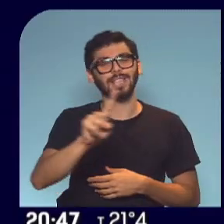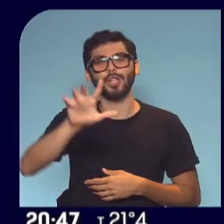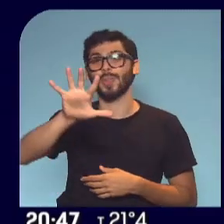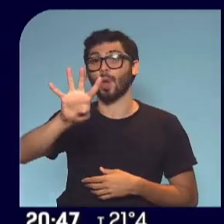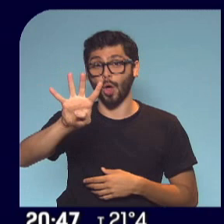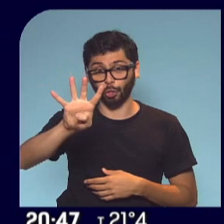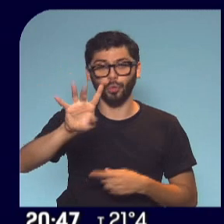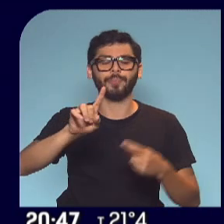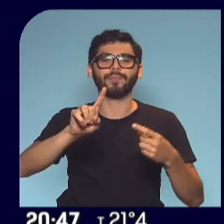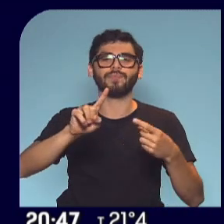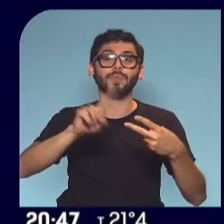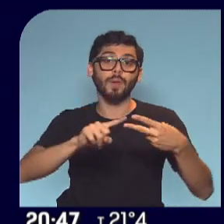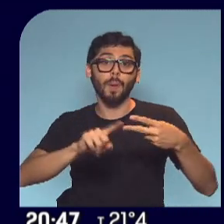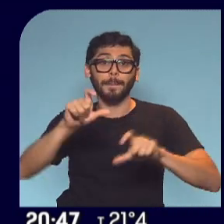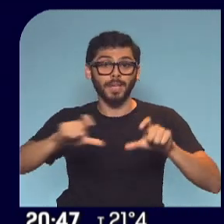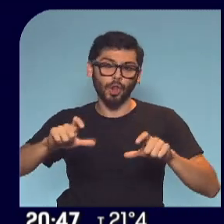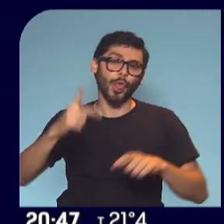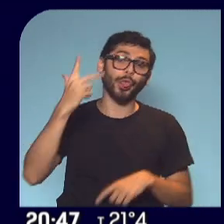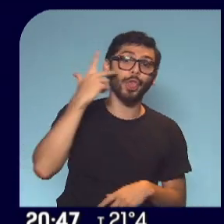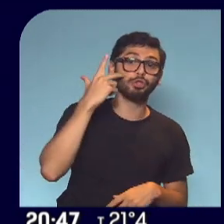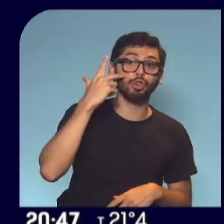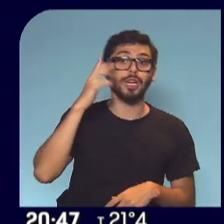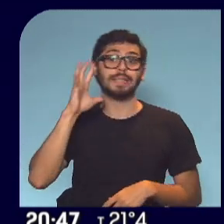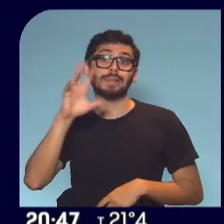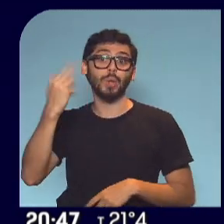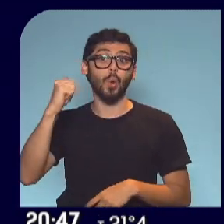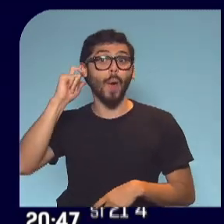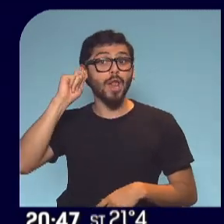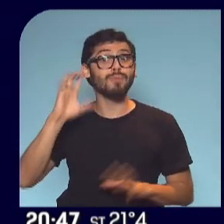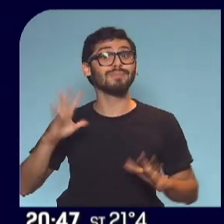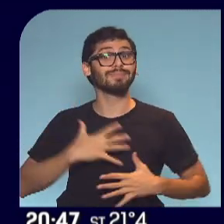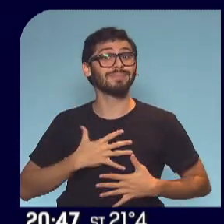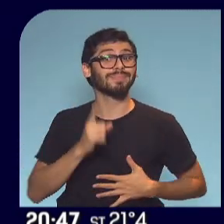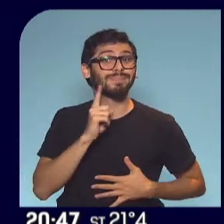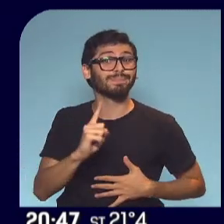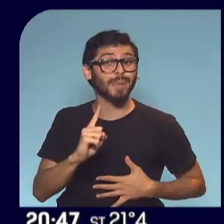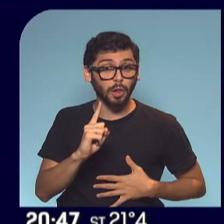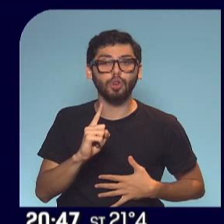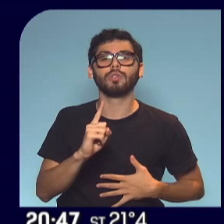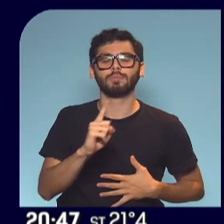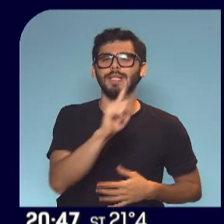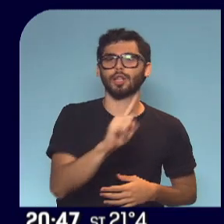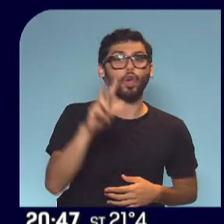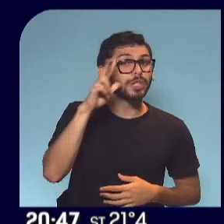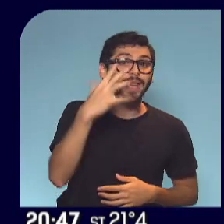1.364.154. En tanto, personas de 18 a 59 años, dentro de lo que considera personas de riesgo,